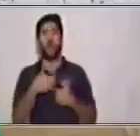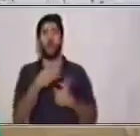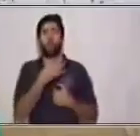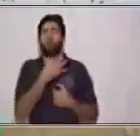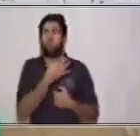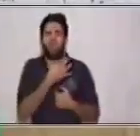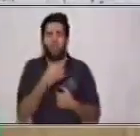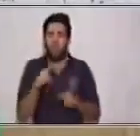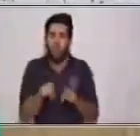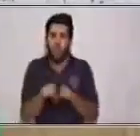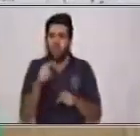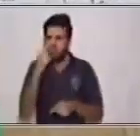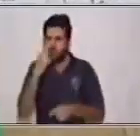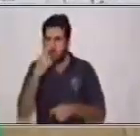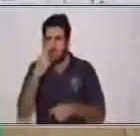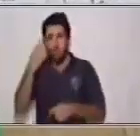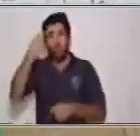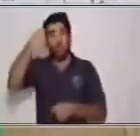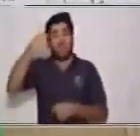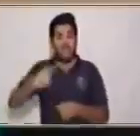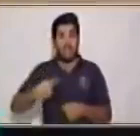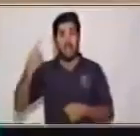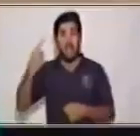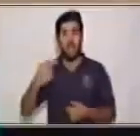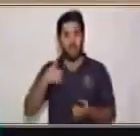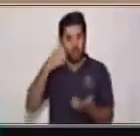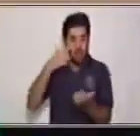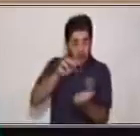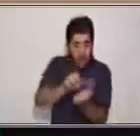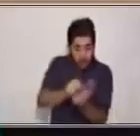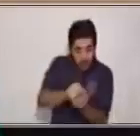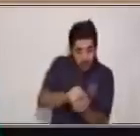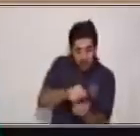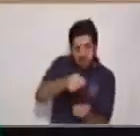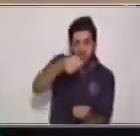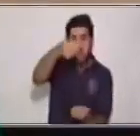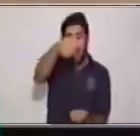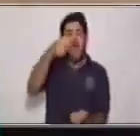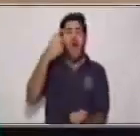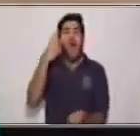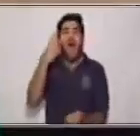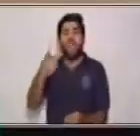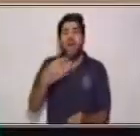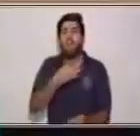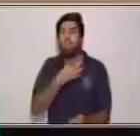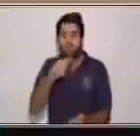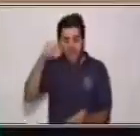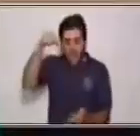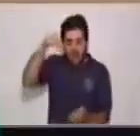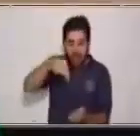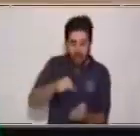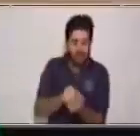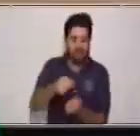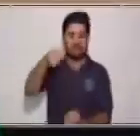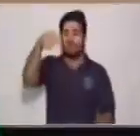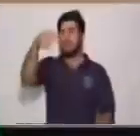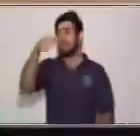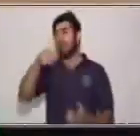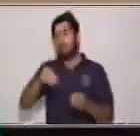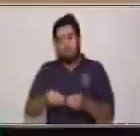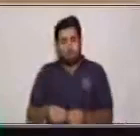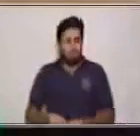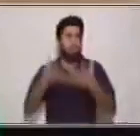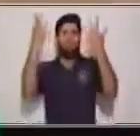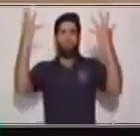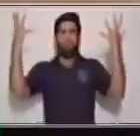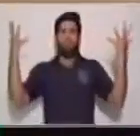curiosidad. Un día, la mujer abrió la caja para mirar qué había adentro, algo que provocaría que todos los males salieran